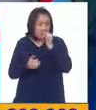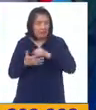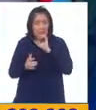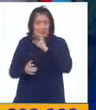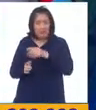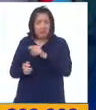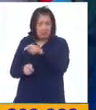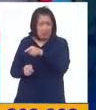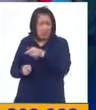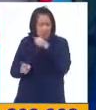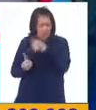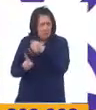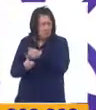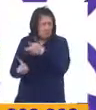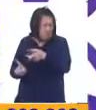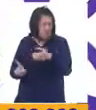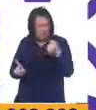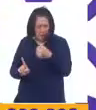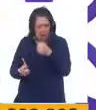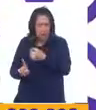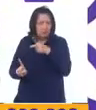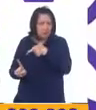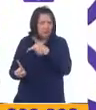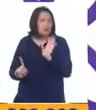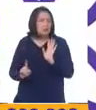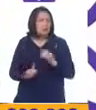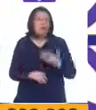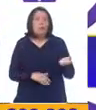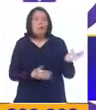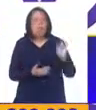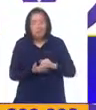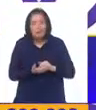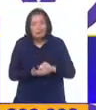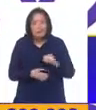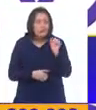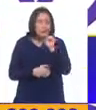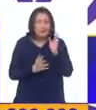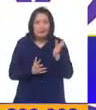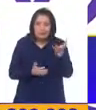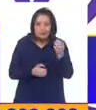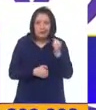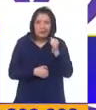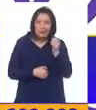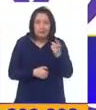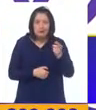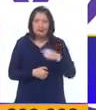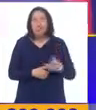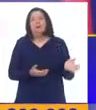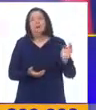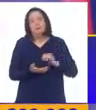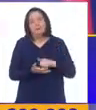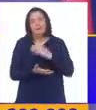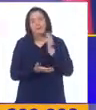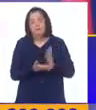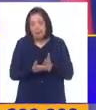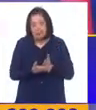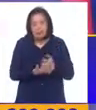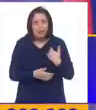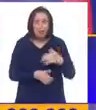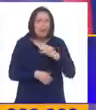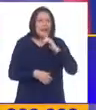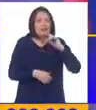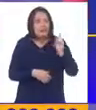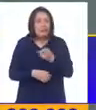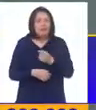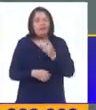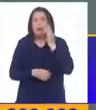comisaría de San Miguel. Nuevamente el cantante de cumbia John Kelvin se ve envuelto en un escándalo. Esta vez fue